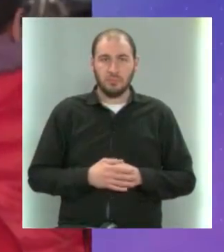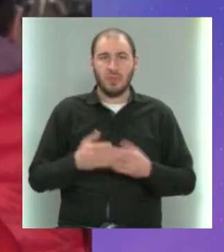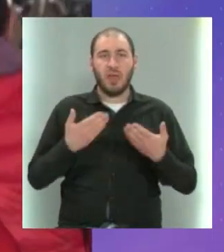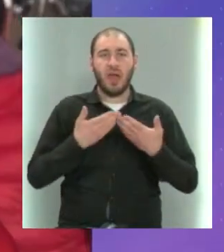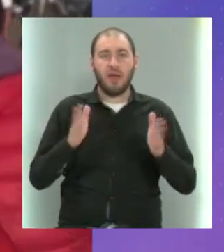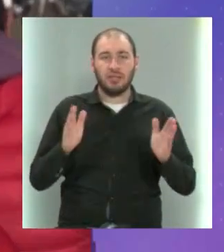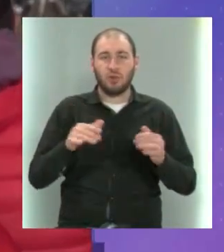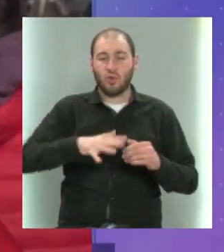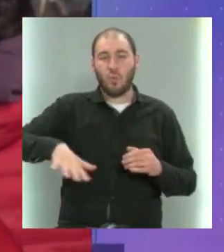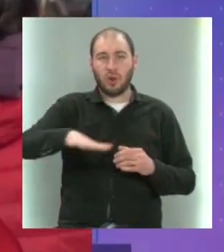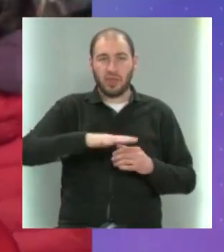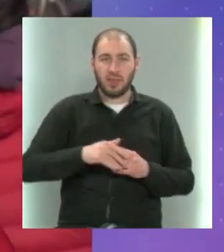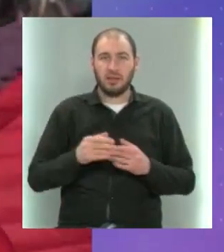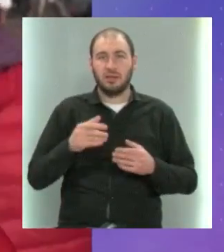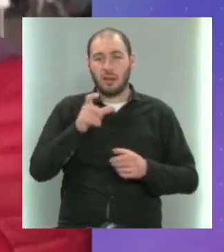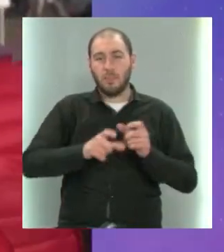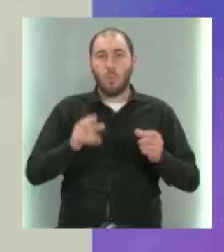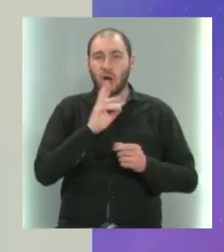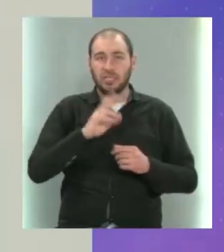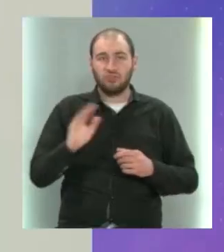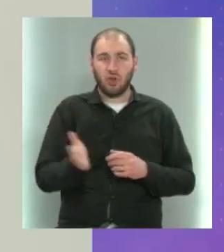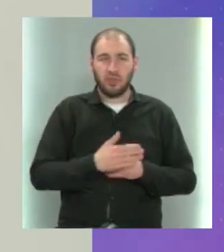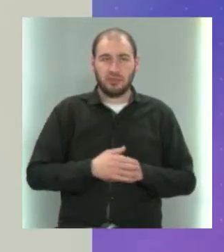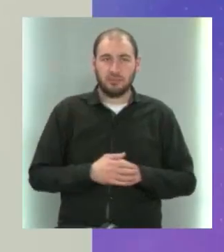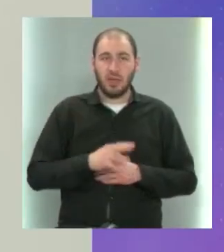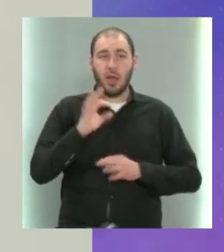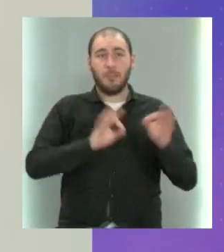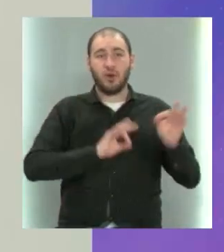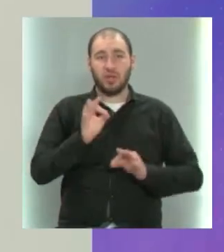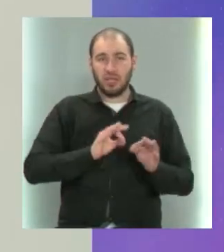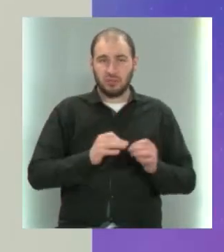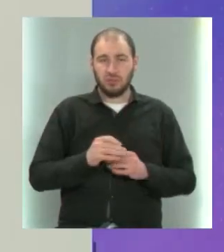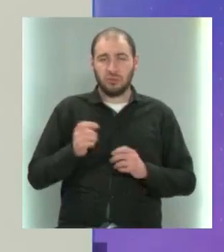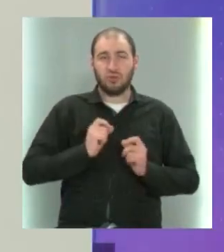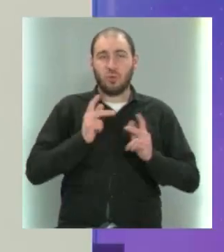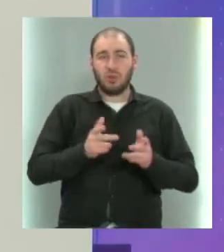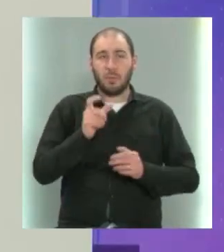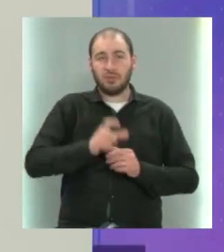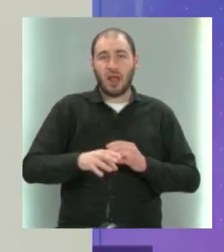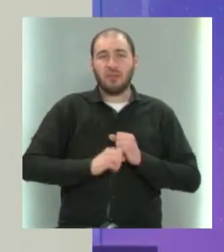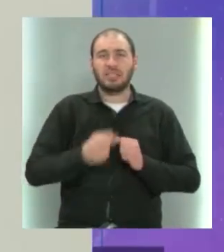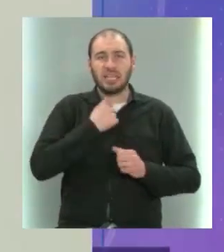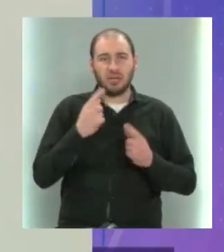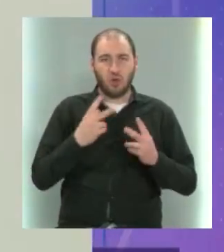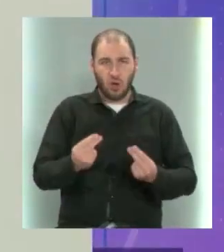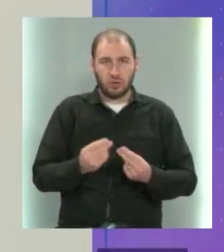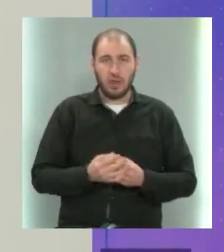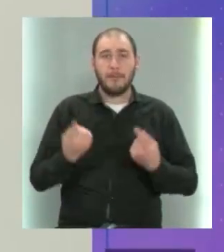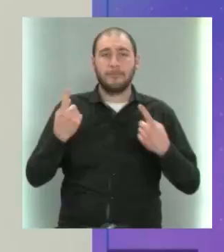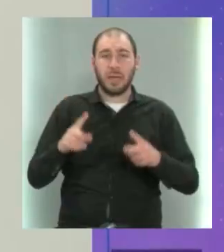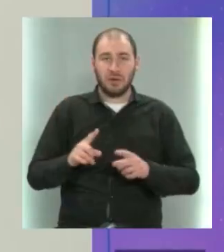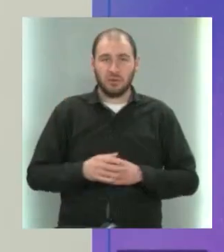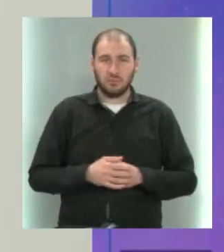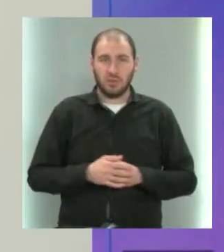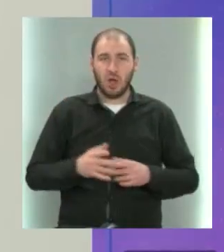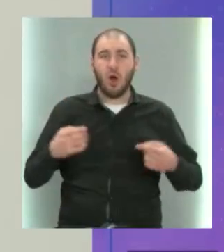abierto a la comunidad, abierto a todas las mujeres. Este proyecto nació diciendo que nadie quiere el aborto. Y sin embargo,